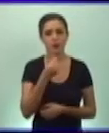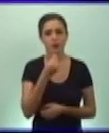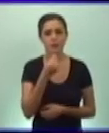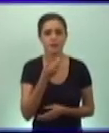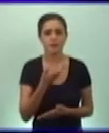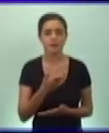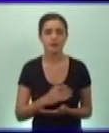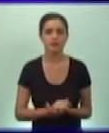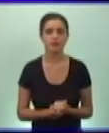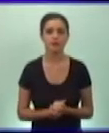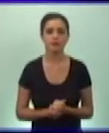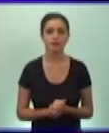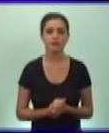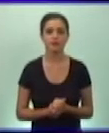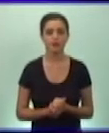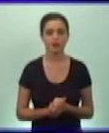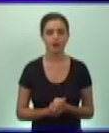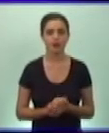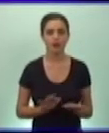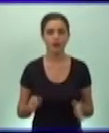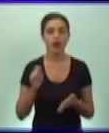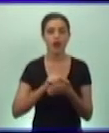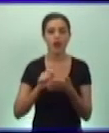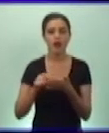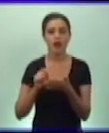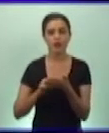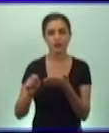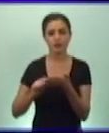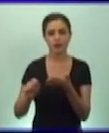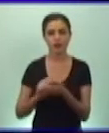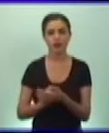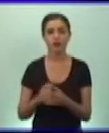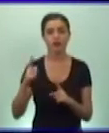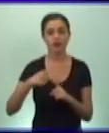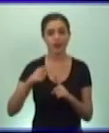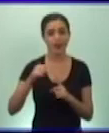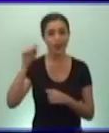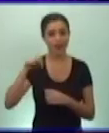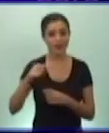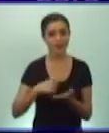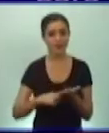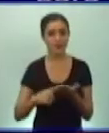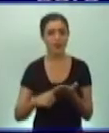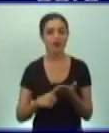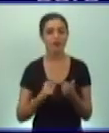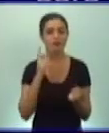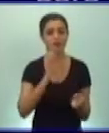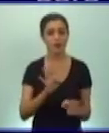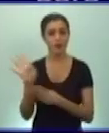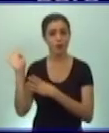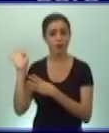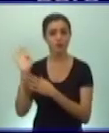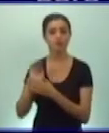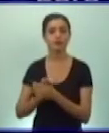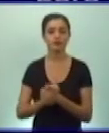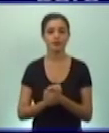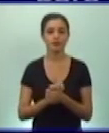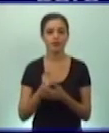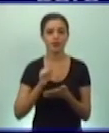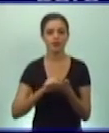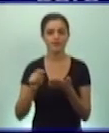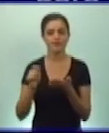inicio, entonces estamos en condiciones de anotar el estudio independiente de esta semana. Vayamos entonces a la diapositiva para anotar el estudio